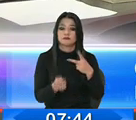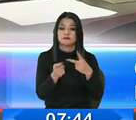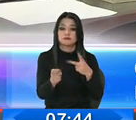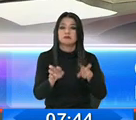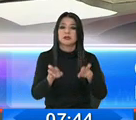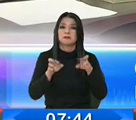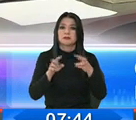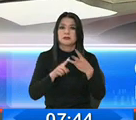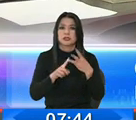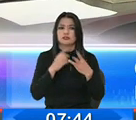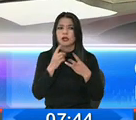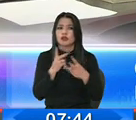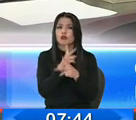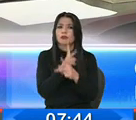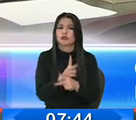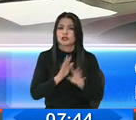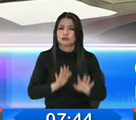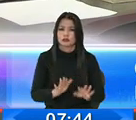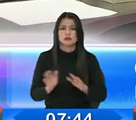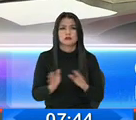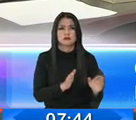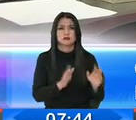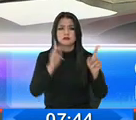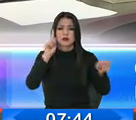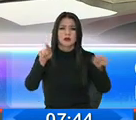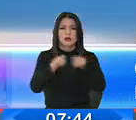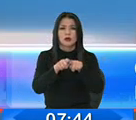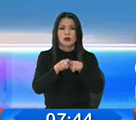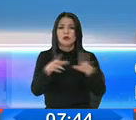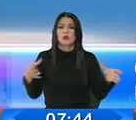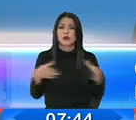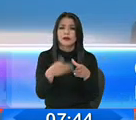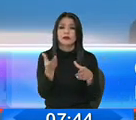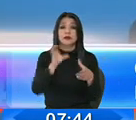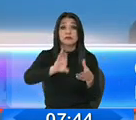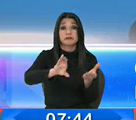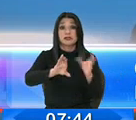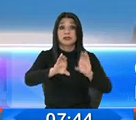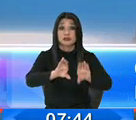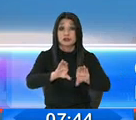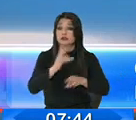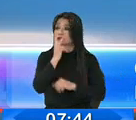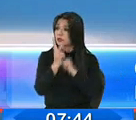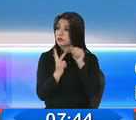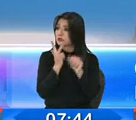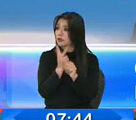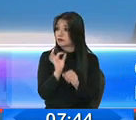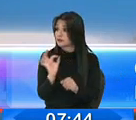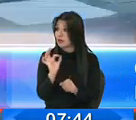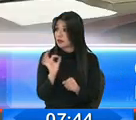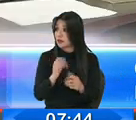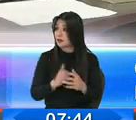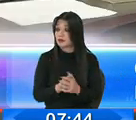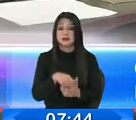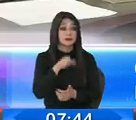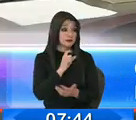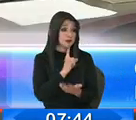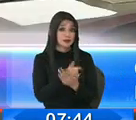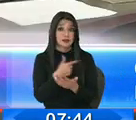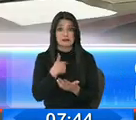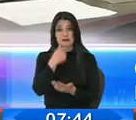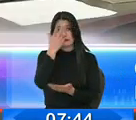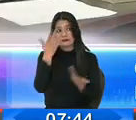y contingentes. Por ahí el tema de los tratados bilaterales de inversión, que también es una preocupación. Tres años sin eso y nosotros estamos en